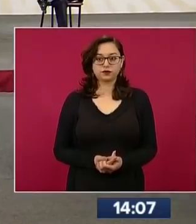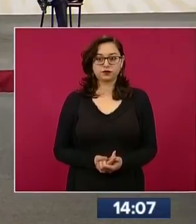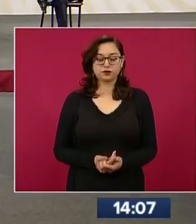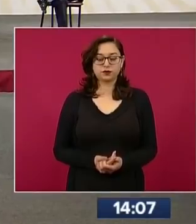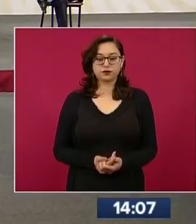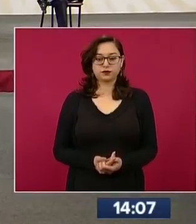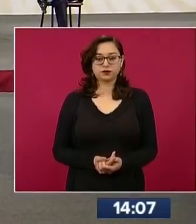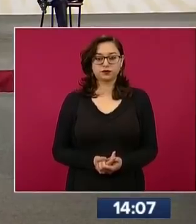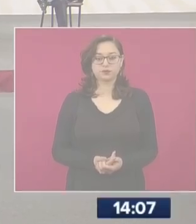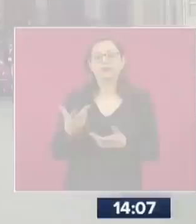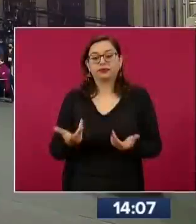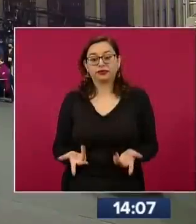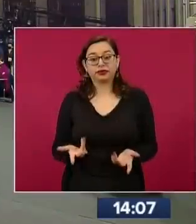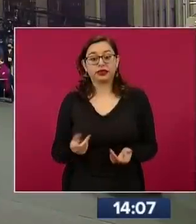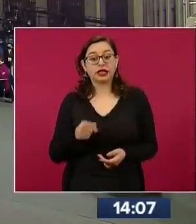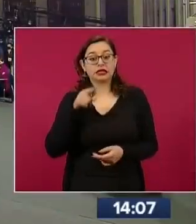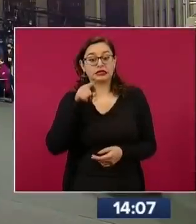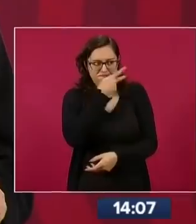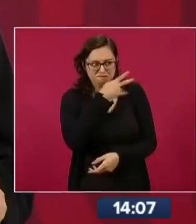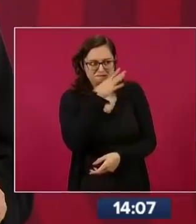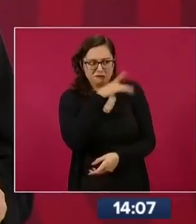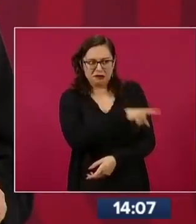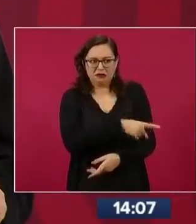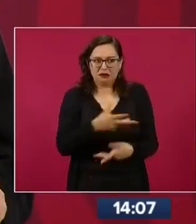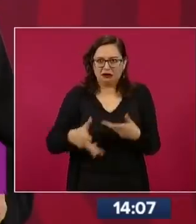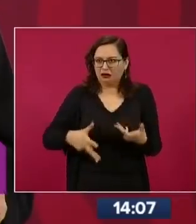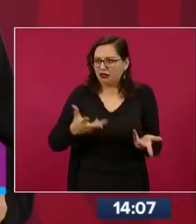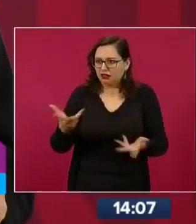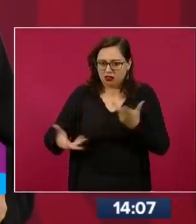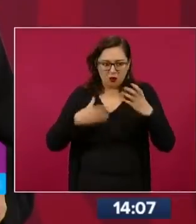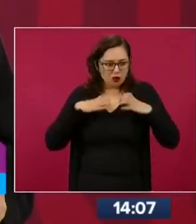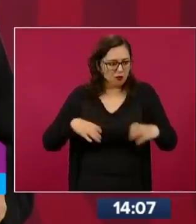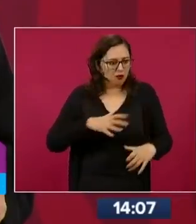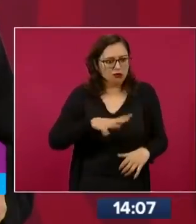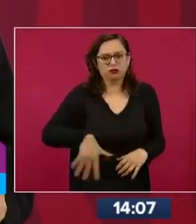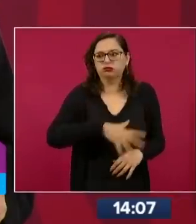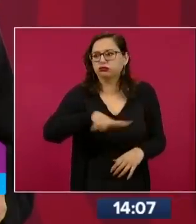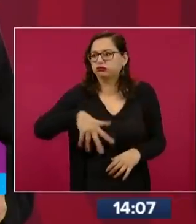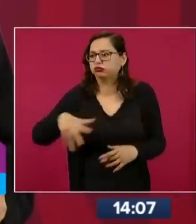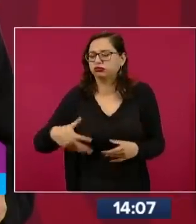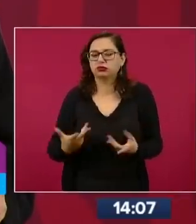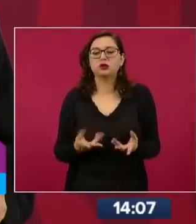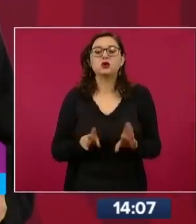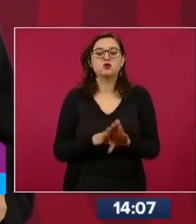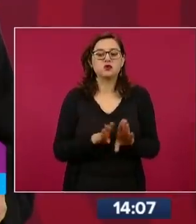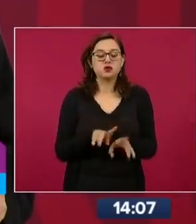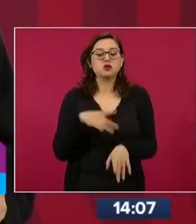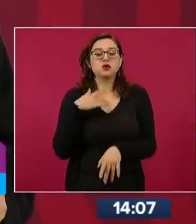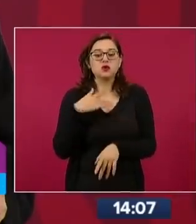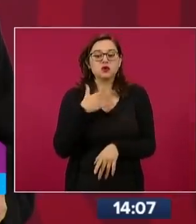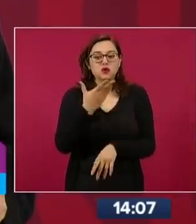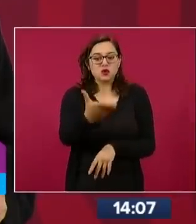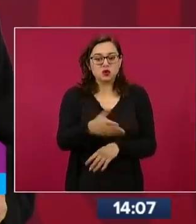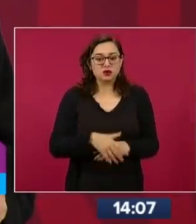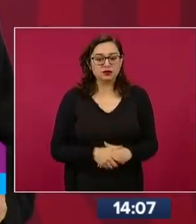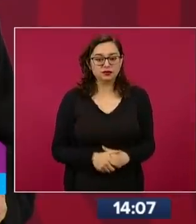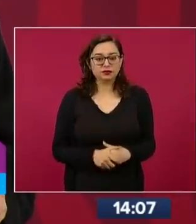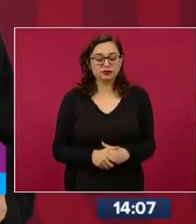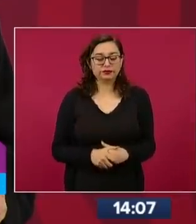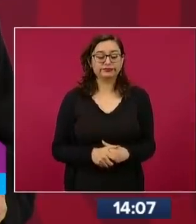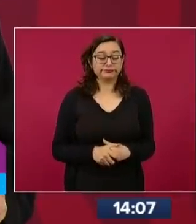gente. Es fruto podrido de la descomposición